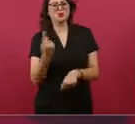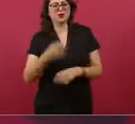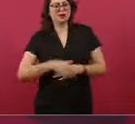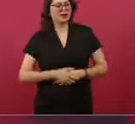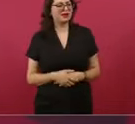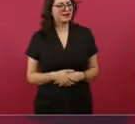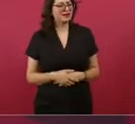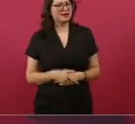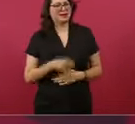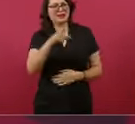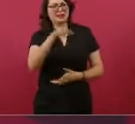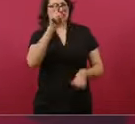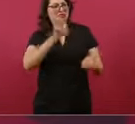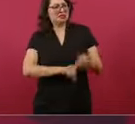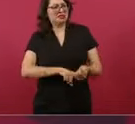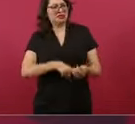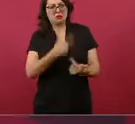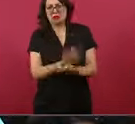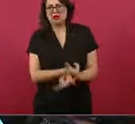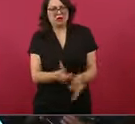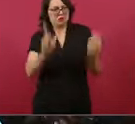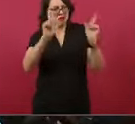padecí.